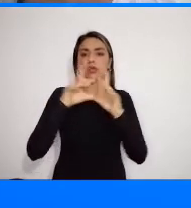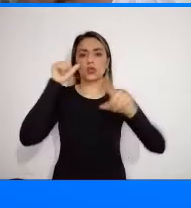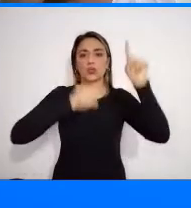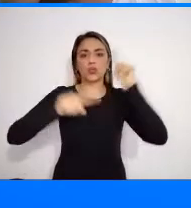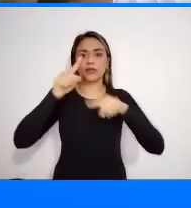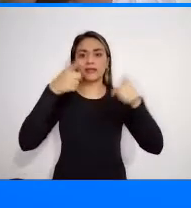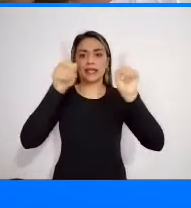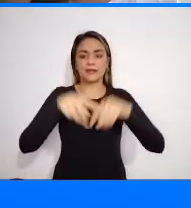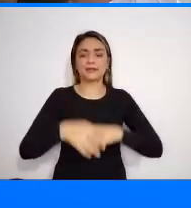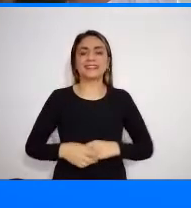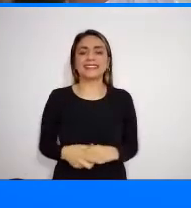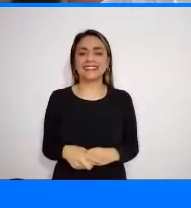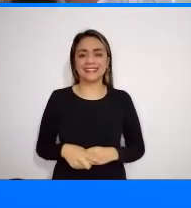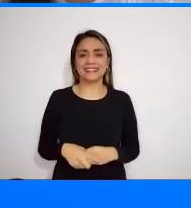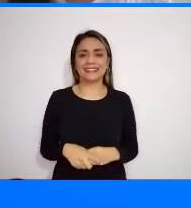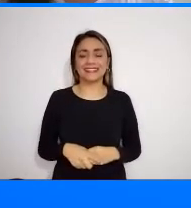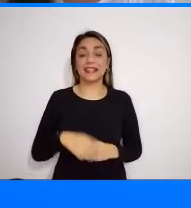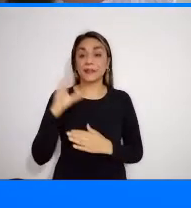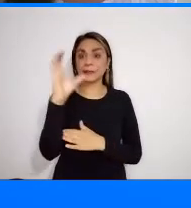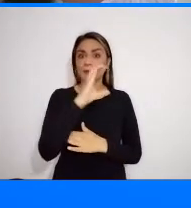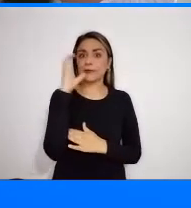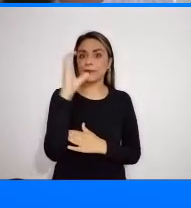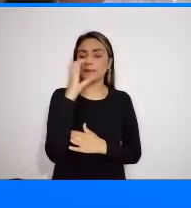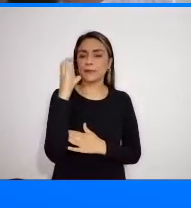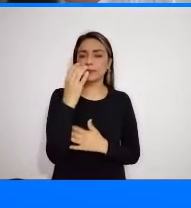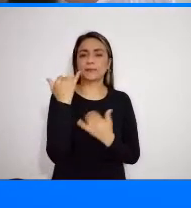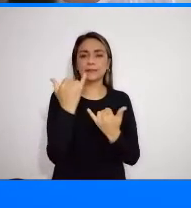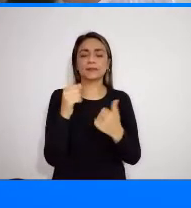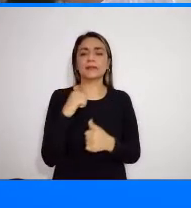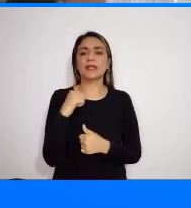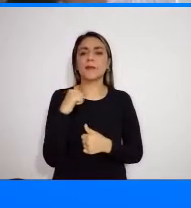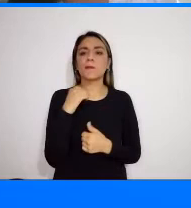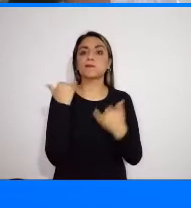también. Colombia pues también tiene